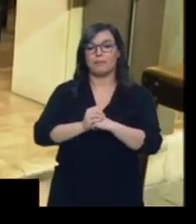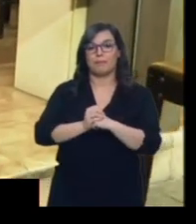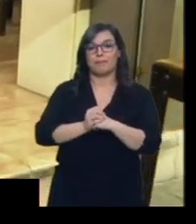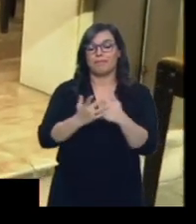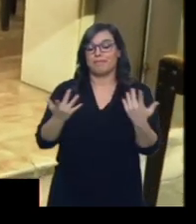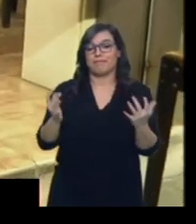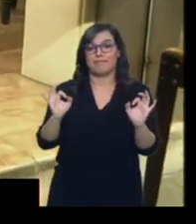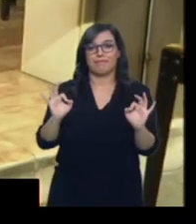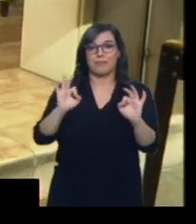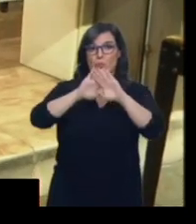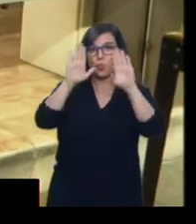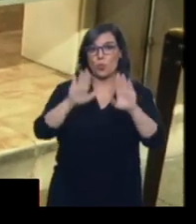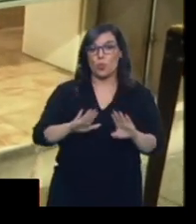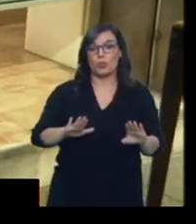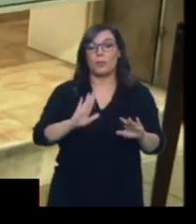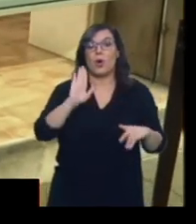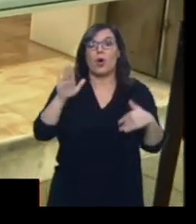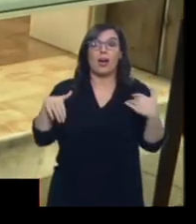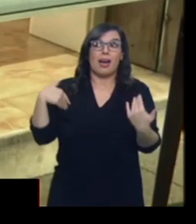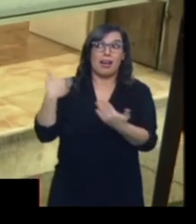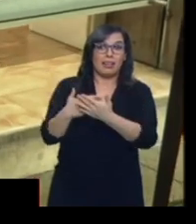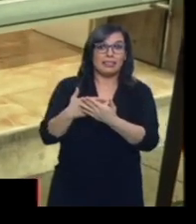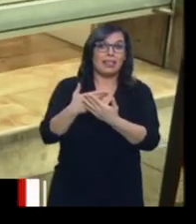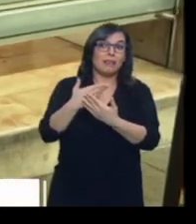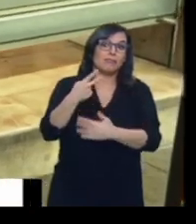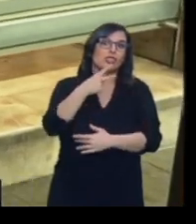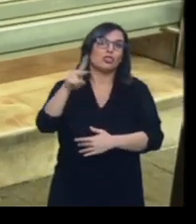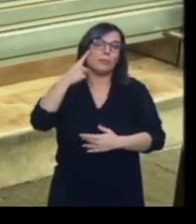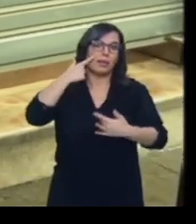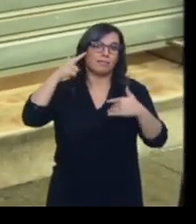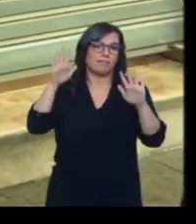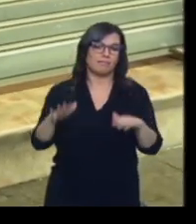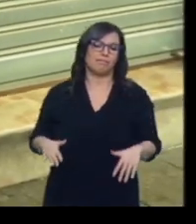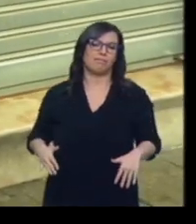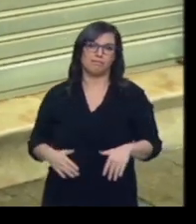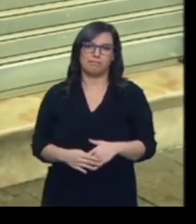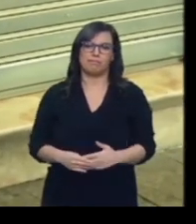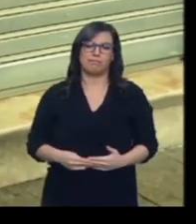la persiana por última vez, al menos en las 2 próximas semanas.